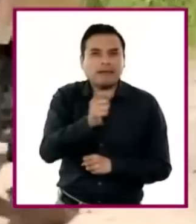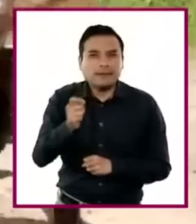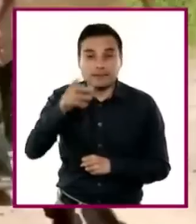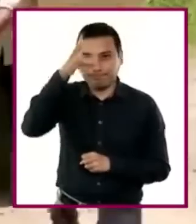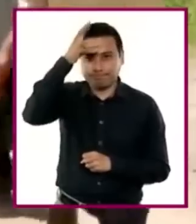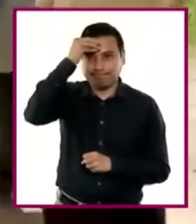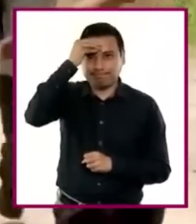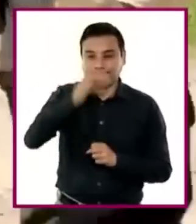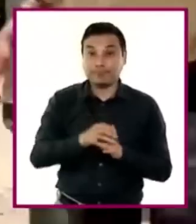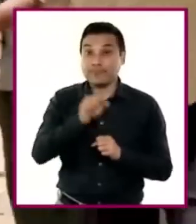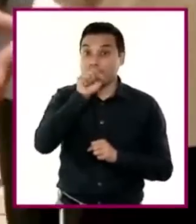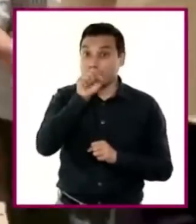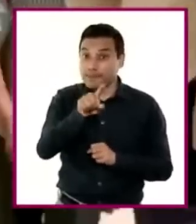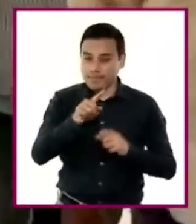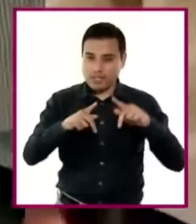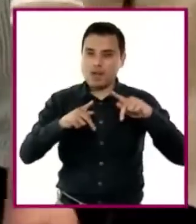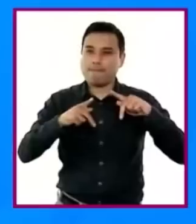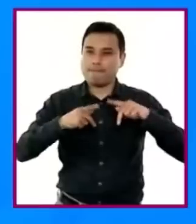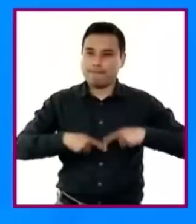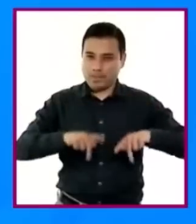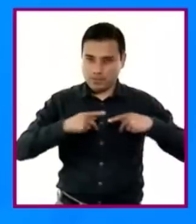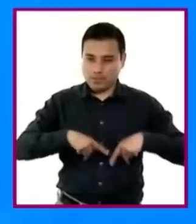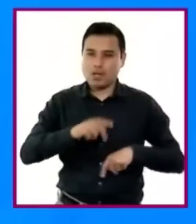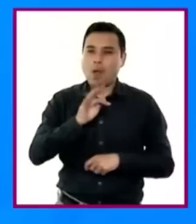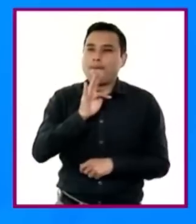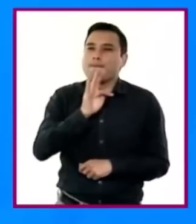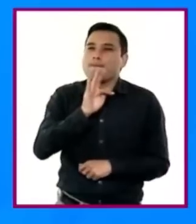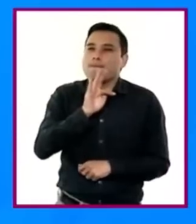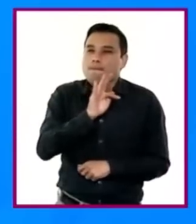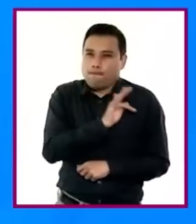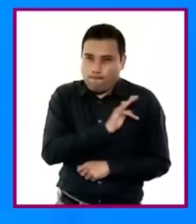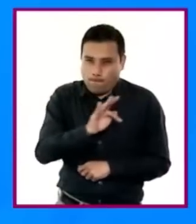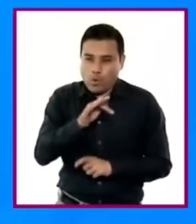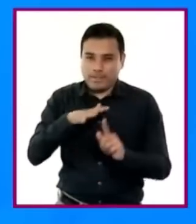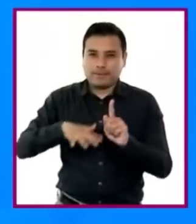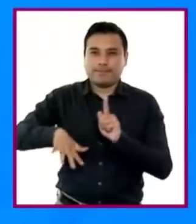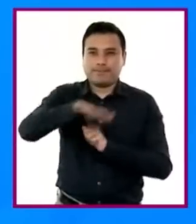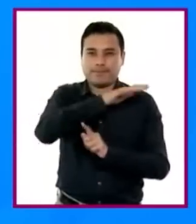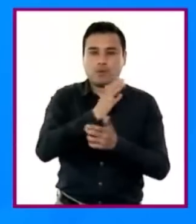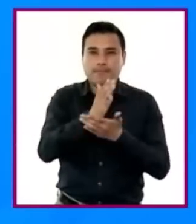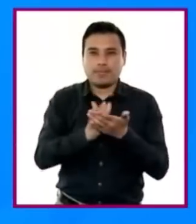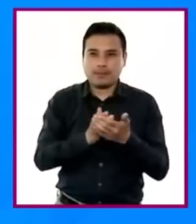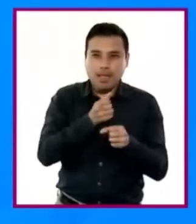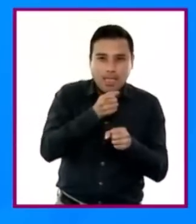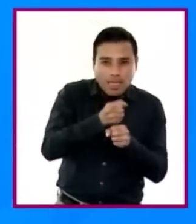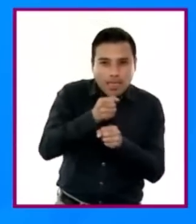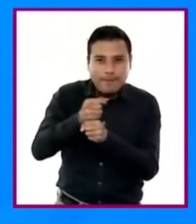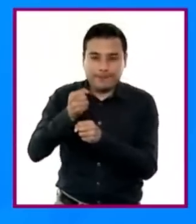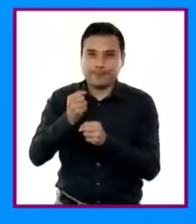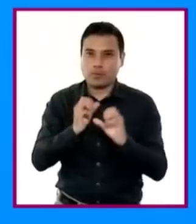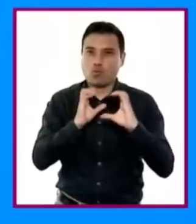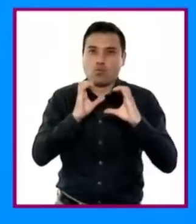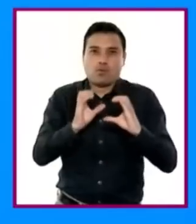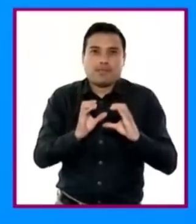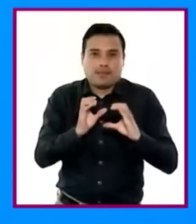natural y en la salud y las propiedades y transformaciones de los materiales